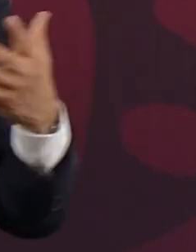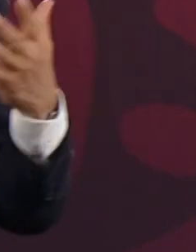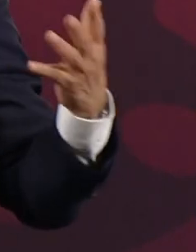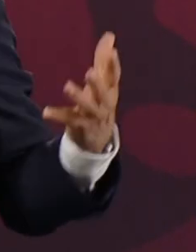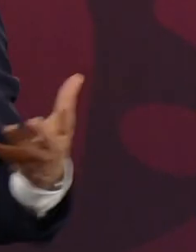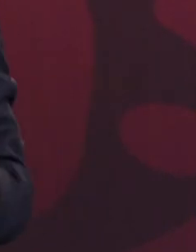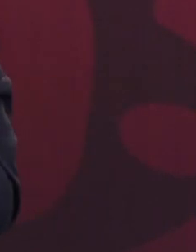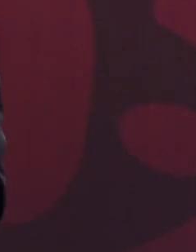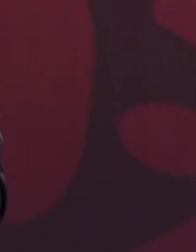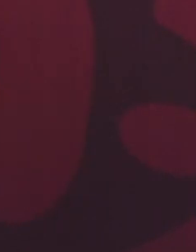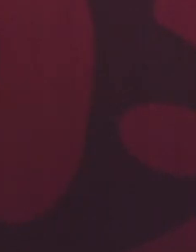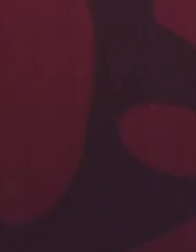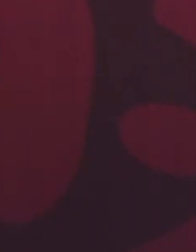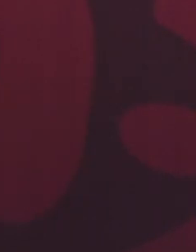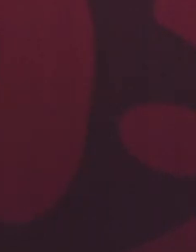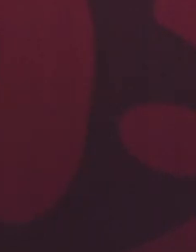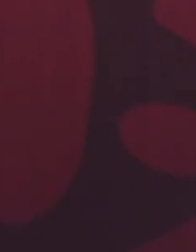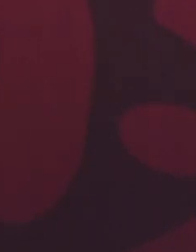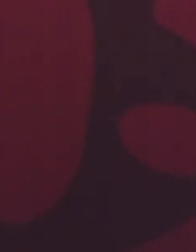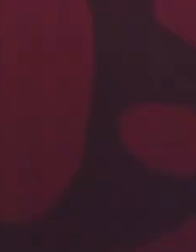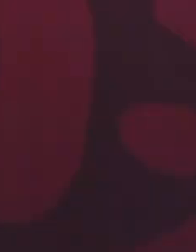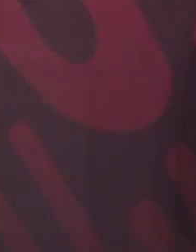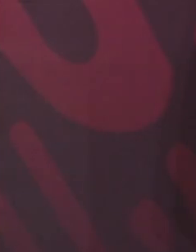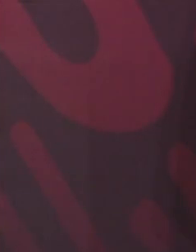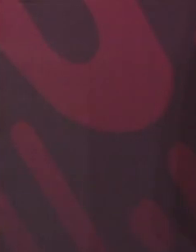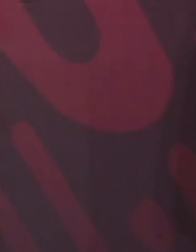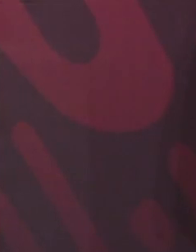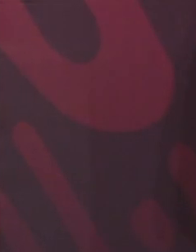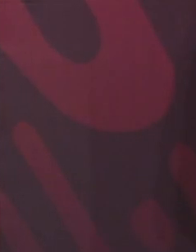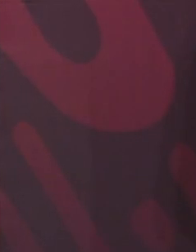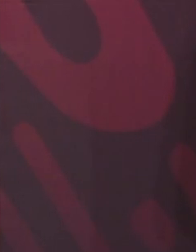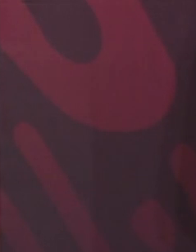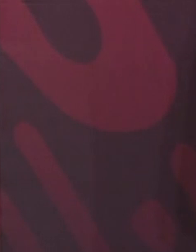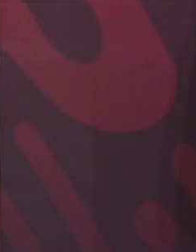A ver, ya se inscribió